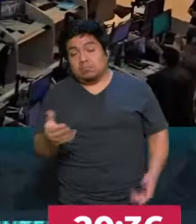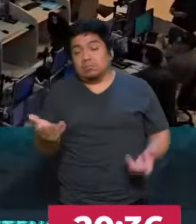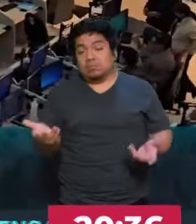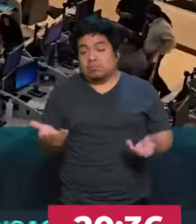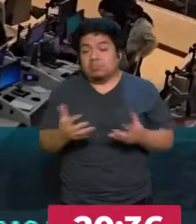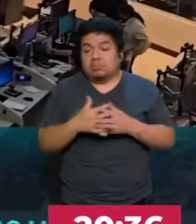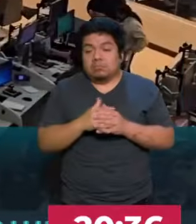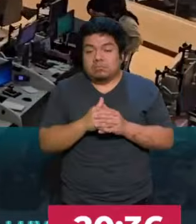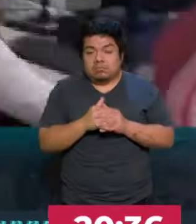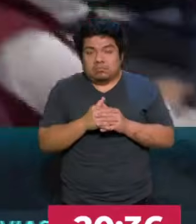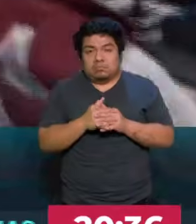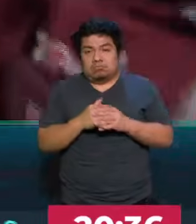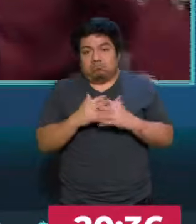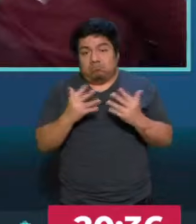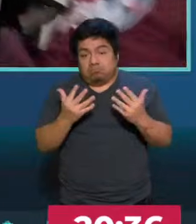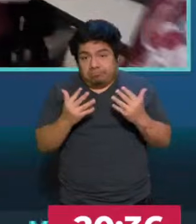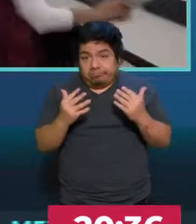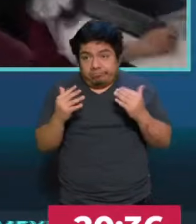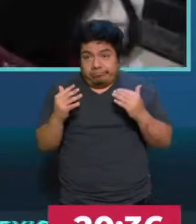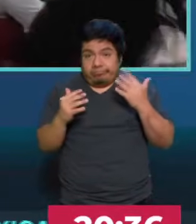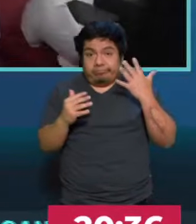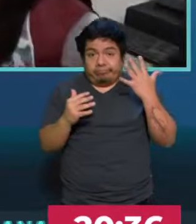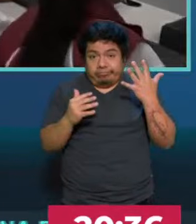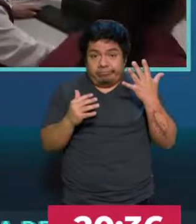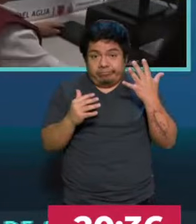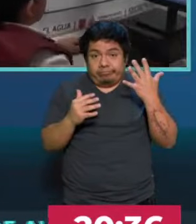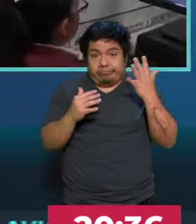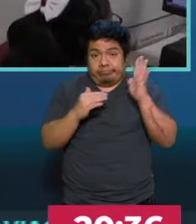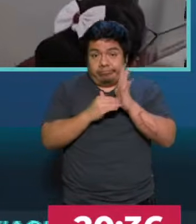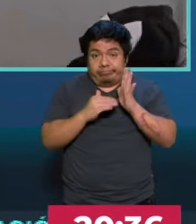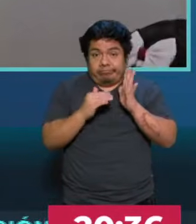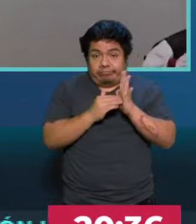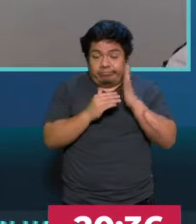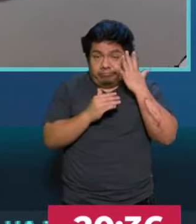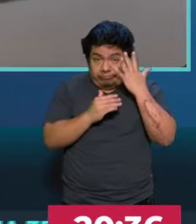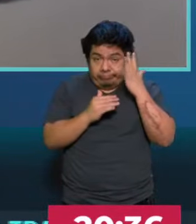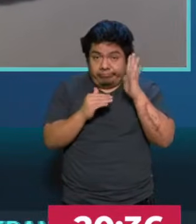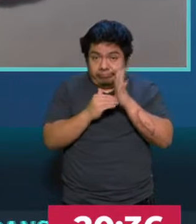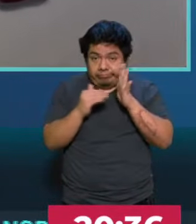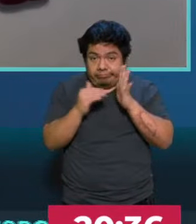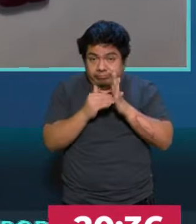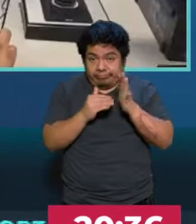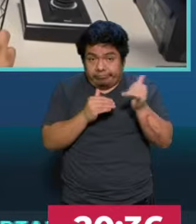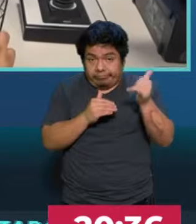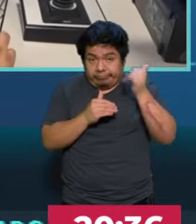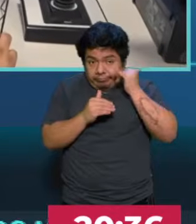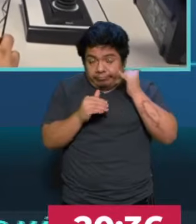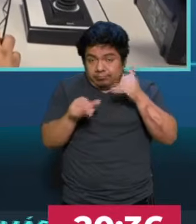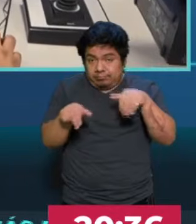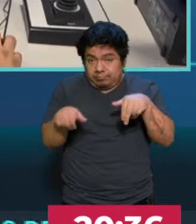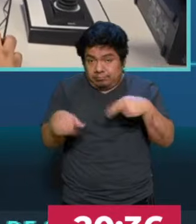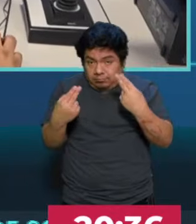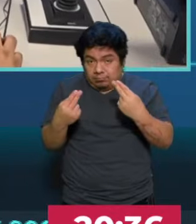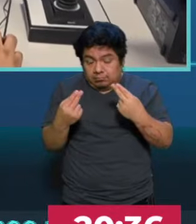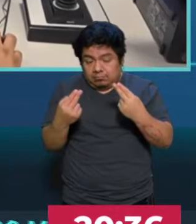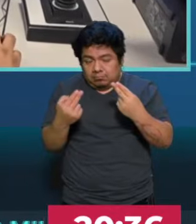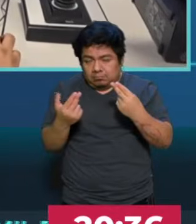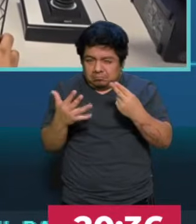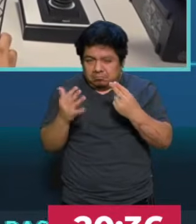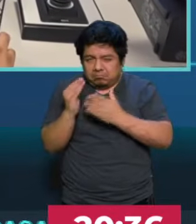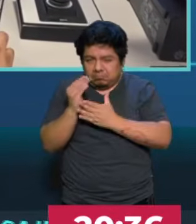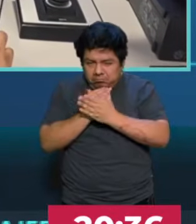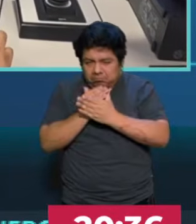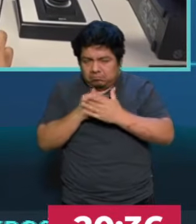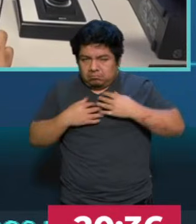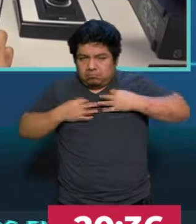pues prácticamente 5 millones de esas llamadas, pero de las que son bromas propiamente es una proporción mucho menor.